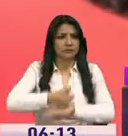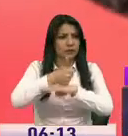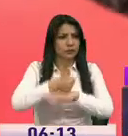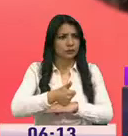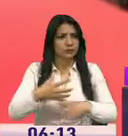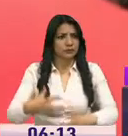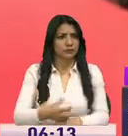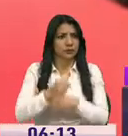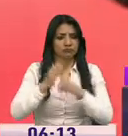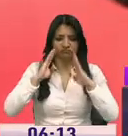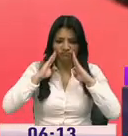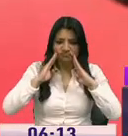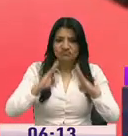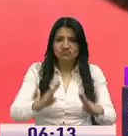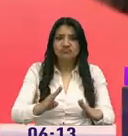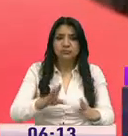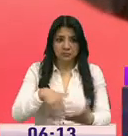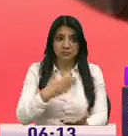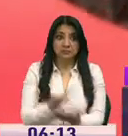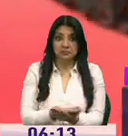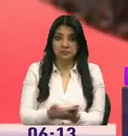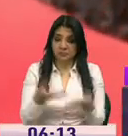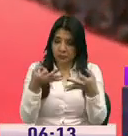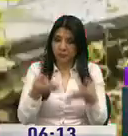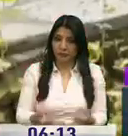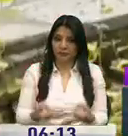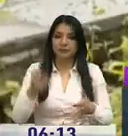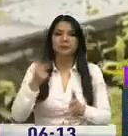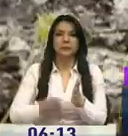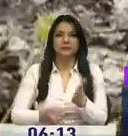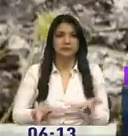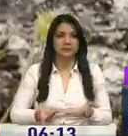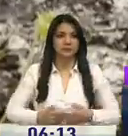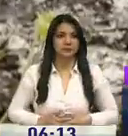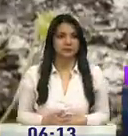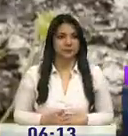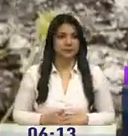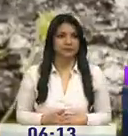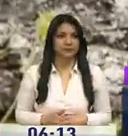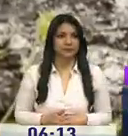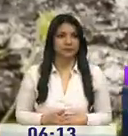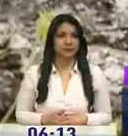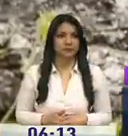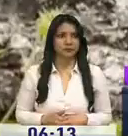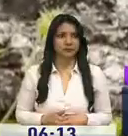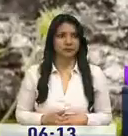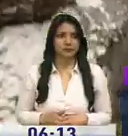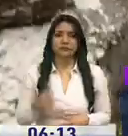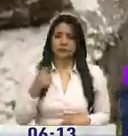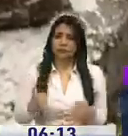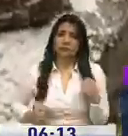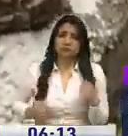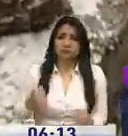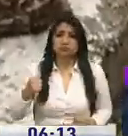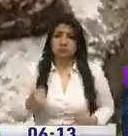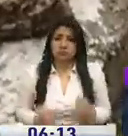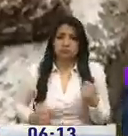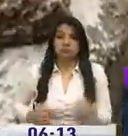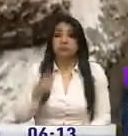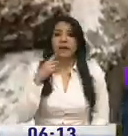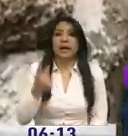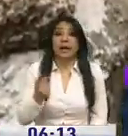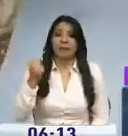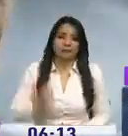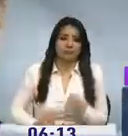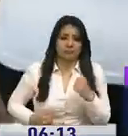de seguridad que llegaron hasta el punto para verificar la novedad. Vamos trotando para llegar más rápido. Pero como había